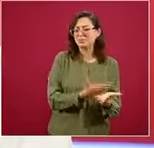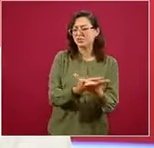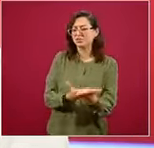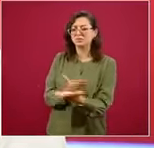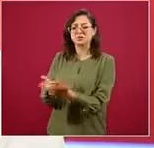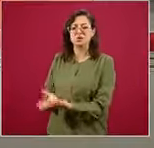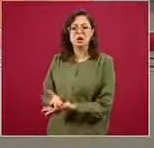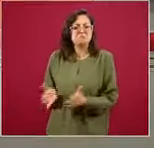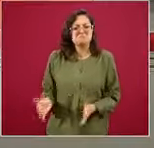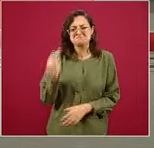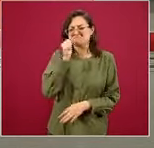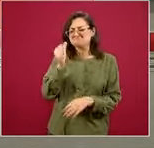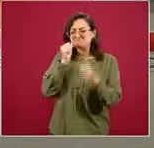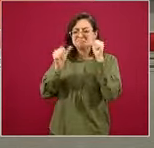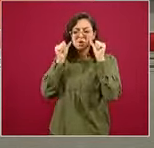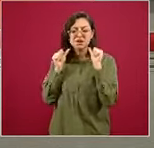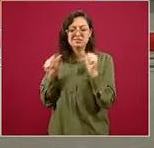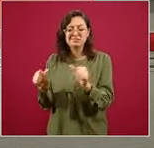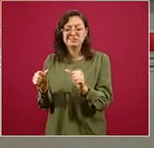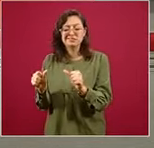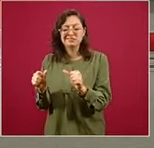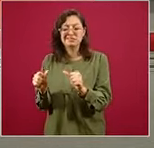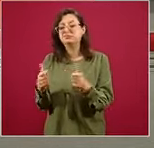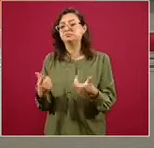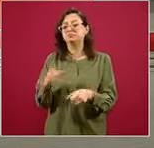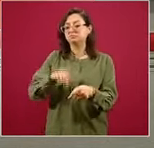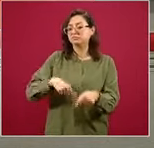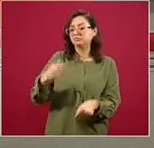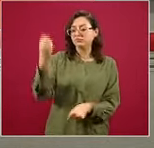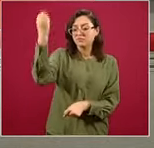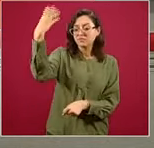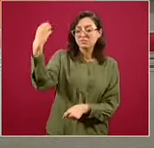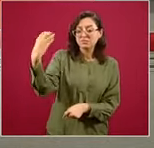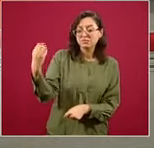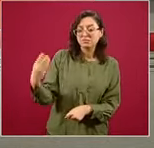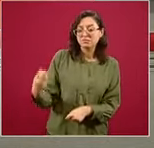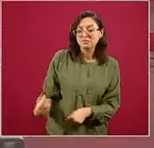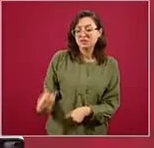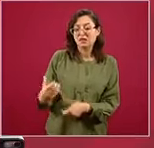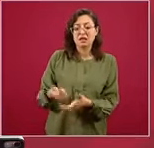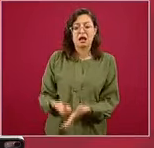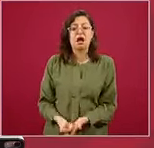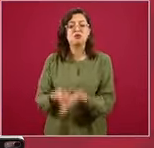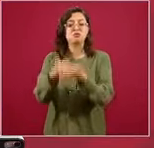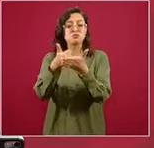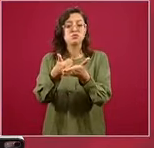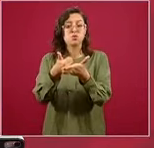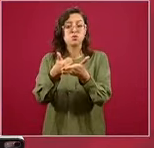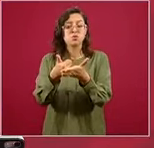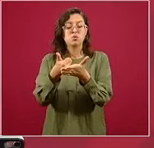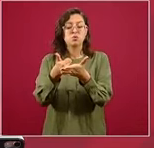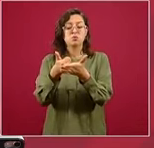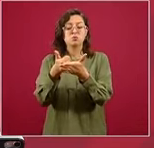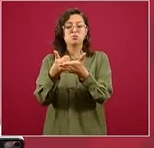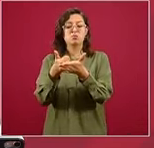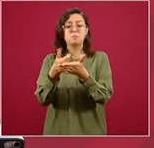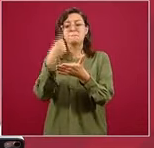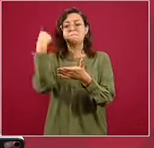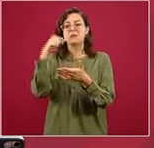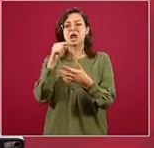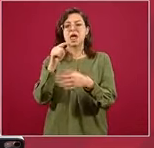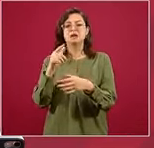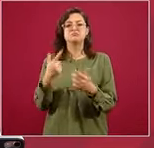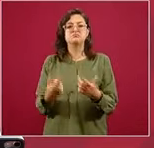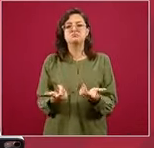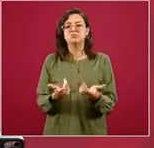que siempre son atendidas. El semáforo, como hemos dicho, es un instrumento técnico de